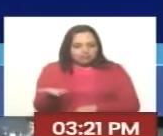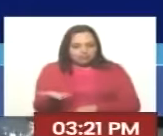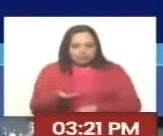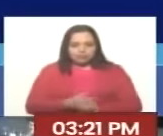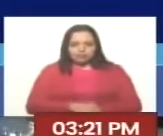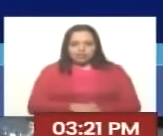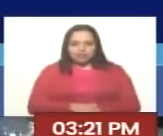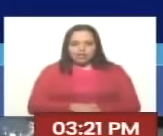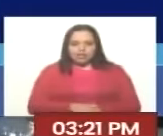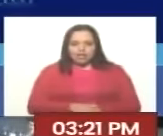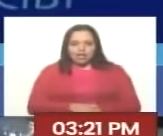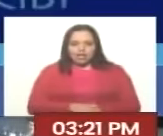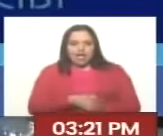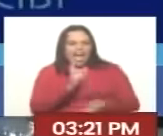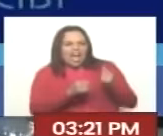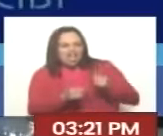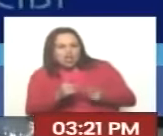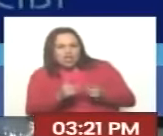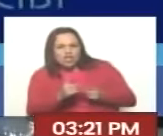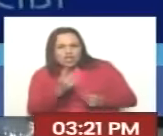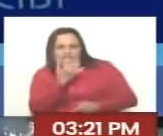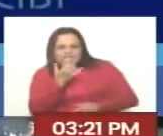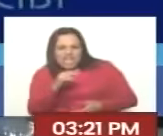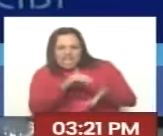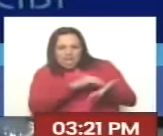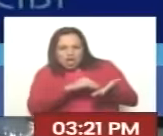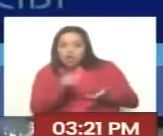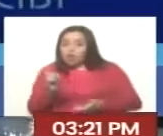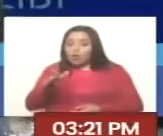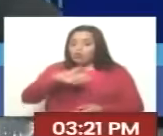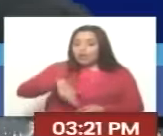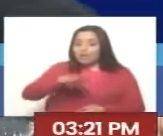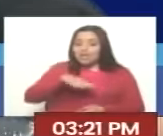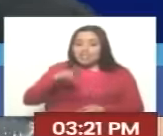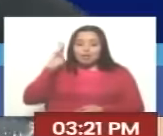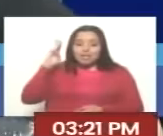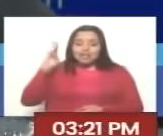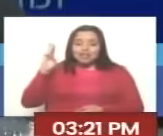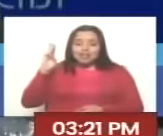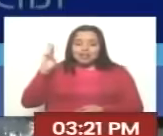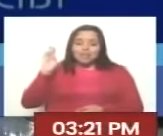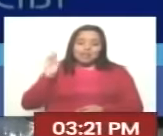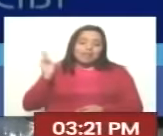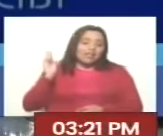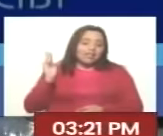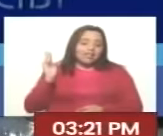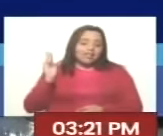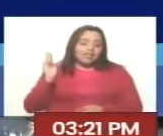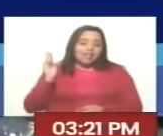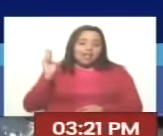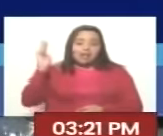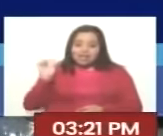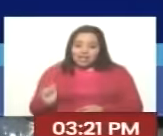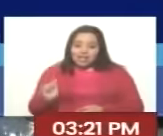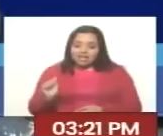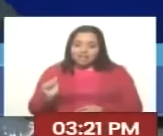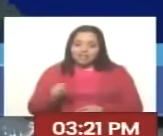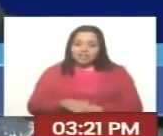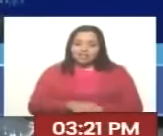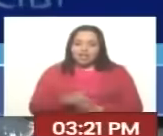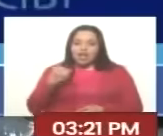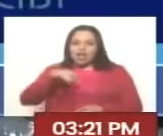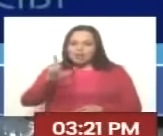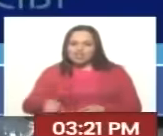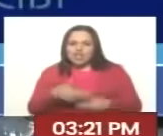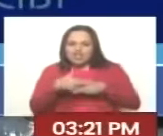¿Ha quedado con unos hielos? ¿Es el mismo? No, es en una plaza en Petare, como una calle, una persona desnuda